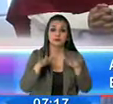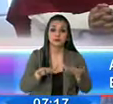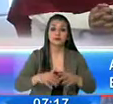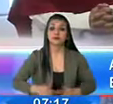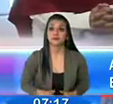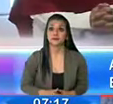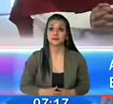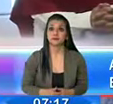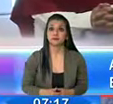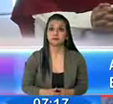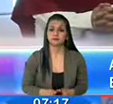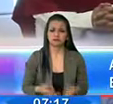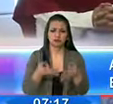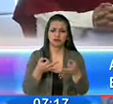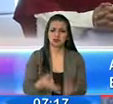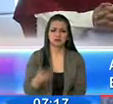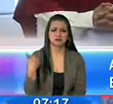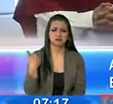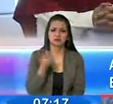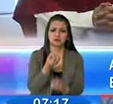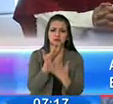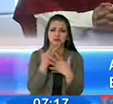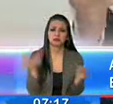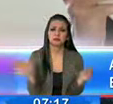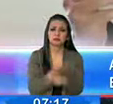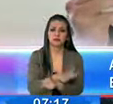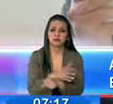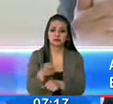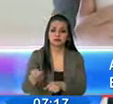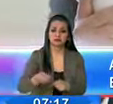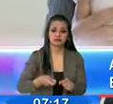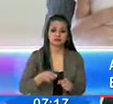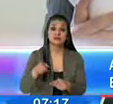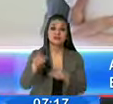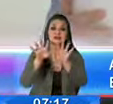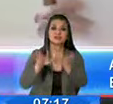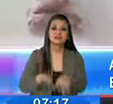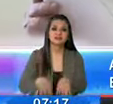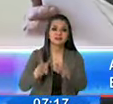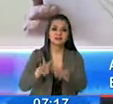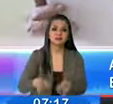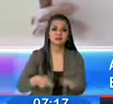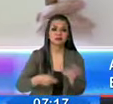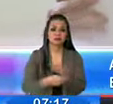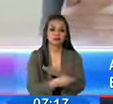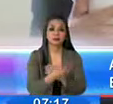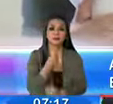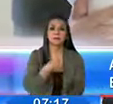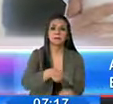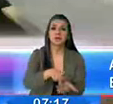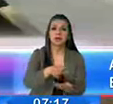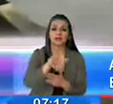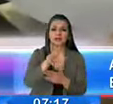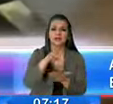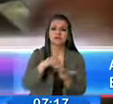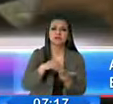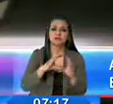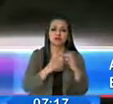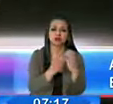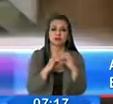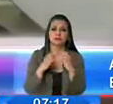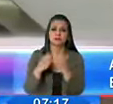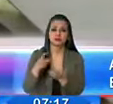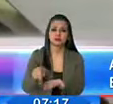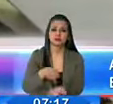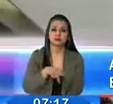más, afirman tener la información completa en torno a los pagos que realizó la Secretaría Nacional de Inteligencia a los tres miembros de la comisión, que cobraron